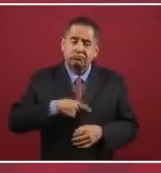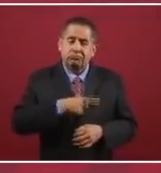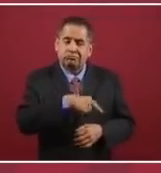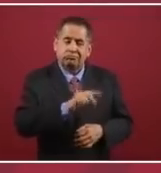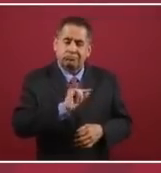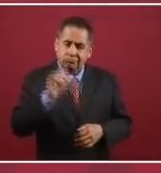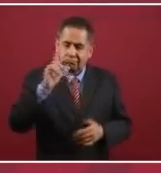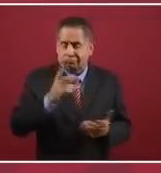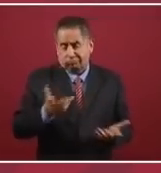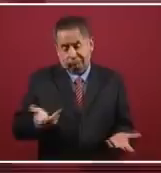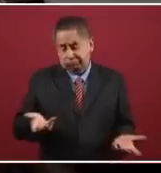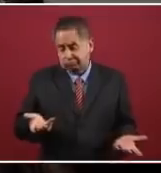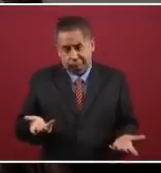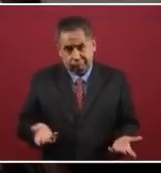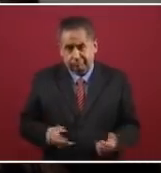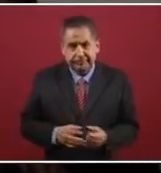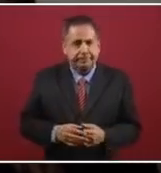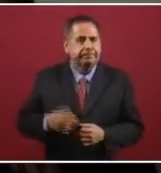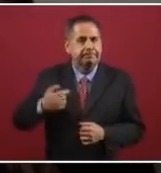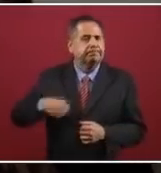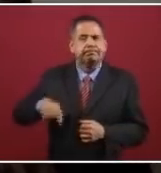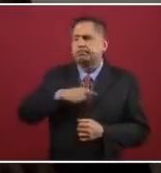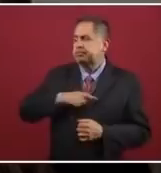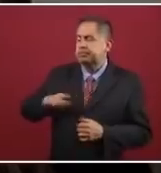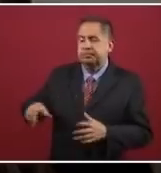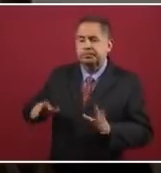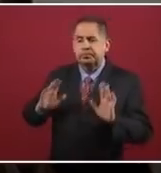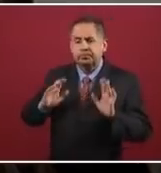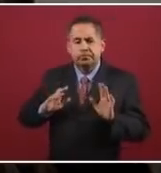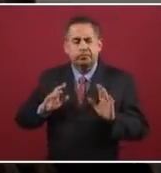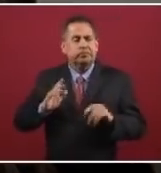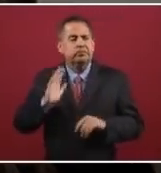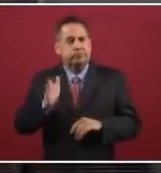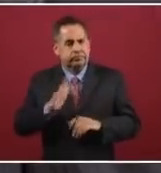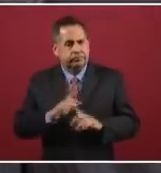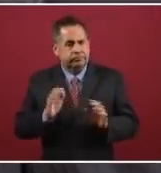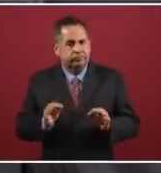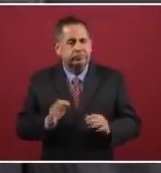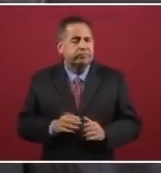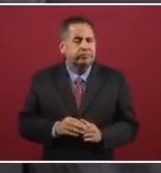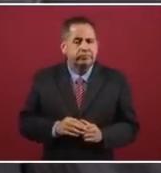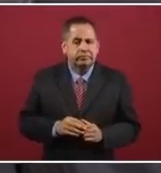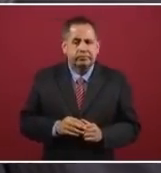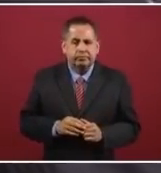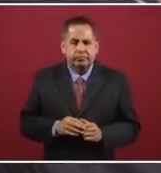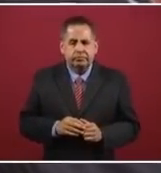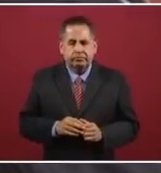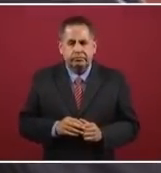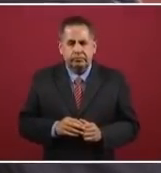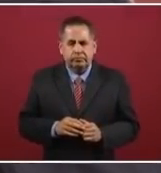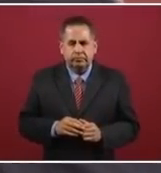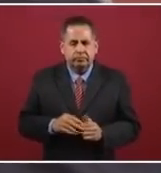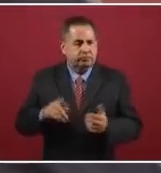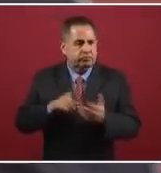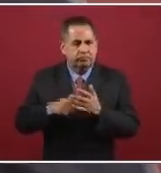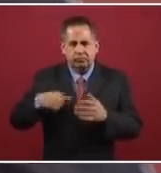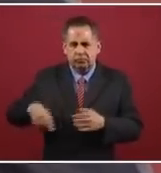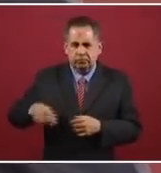profesionalismo. Nosotros estamos pagando a las calificadoras